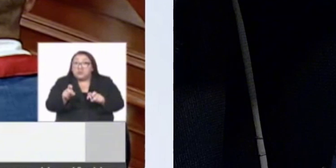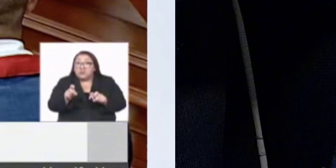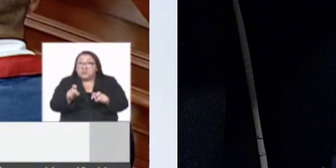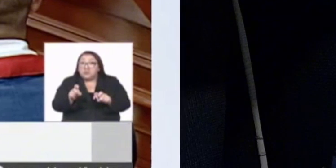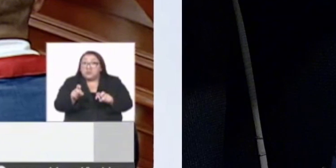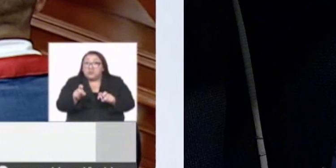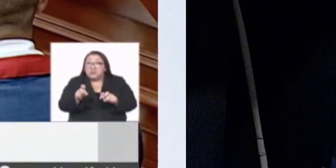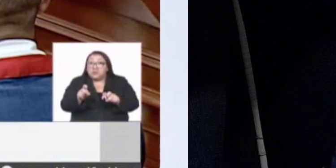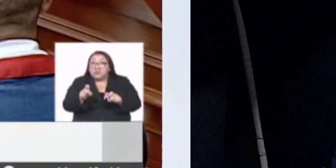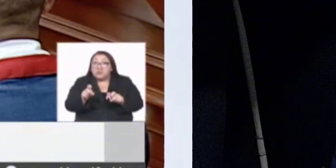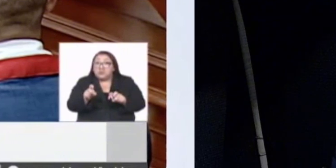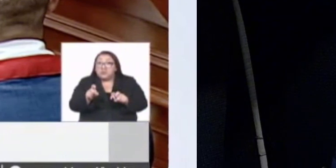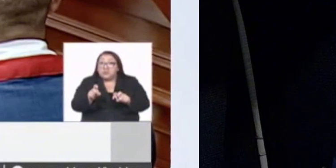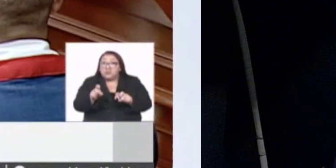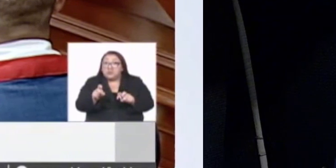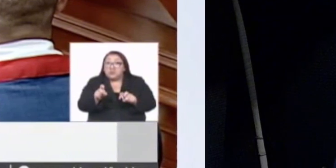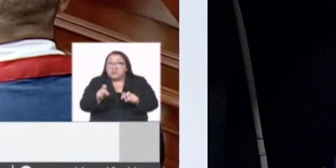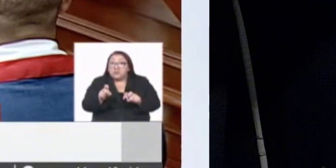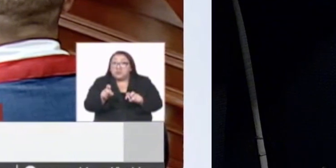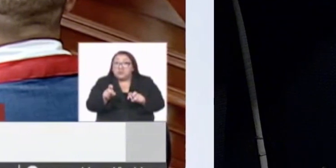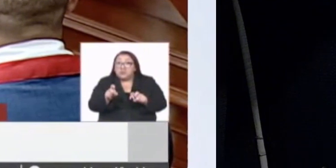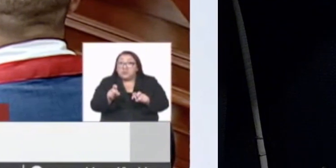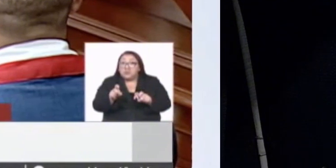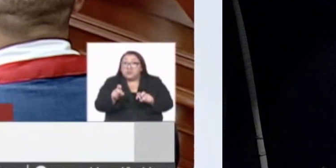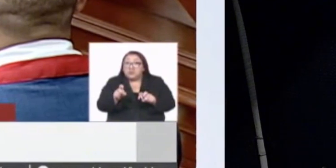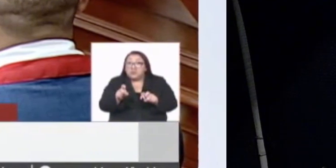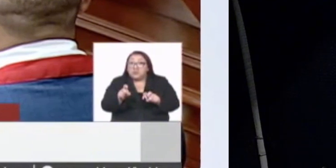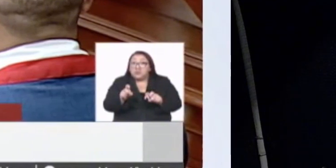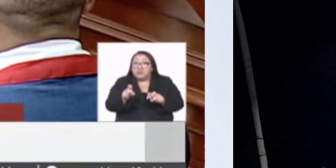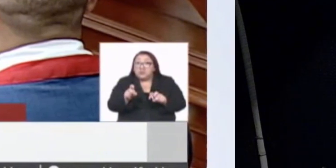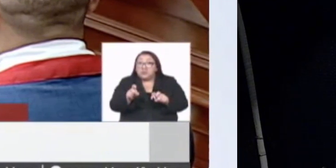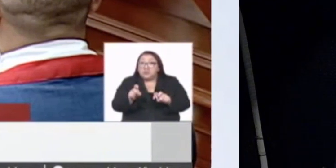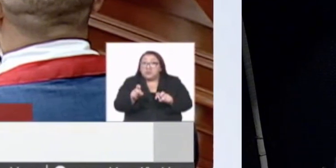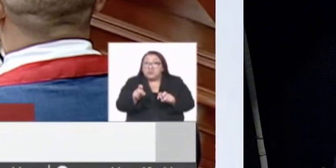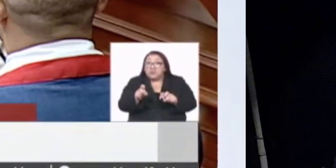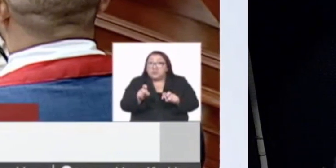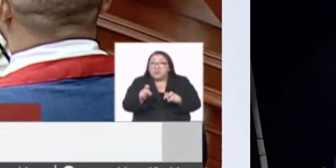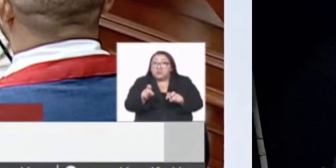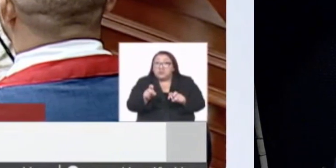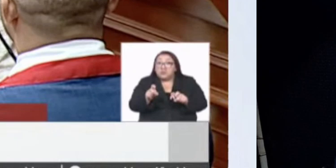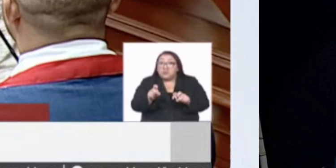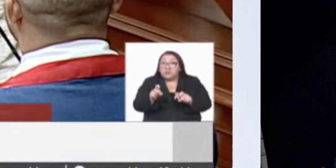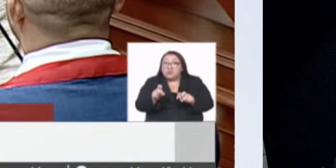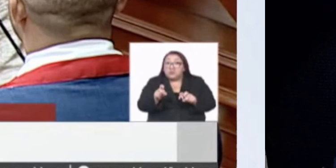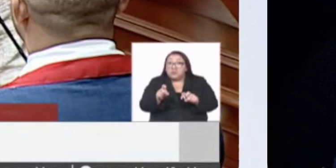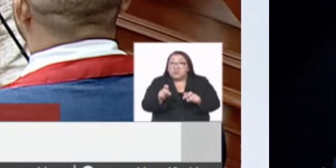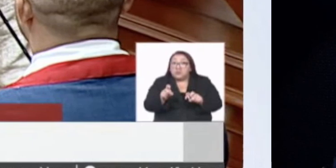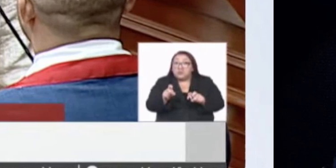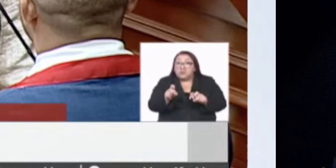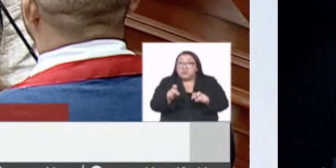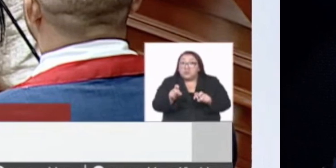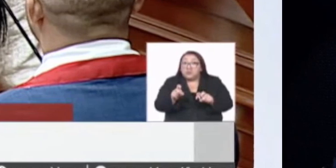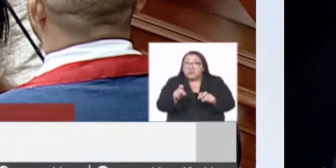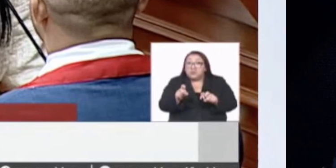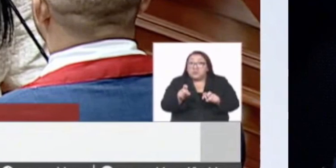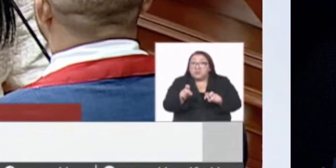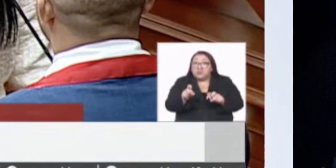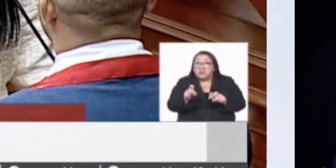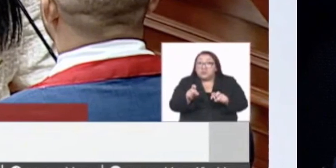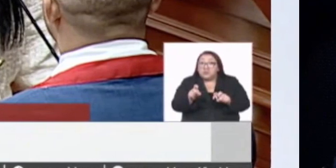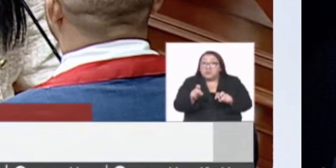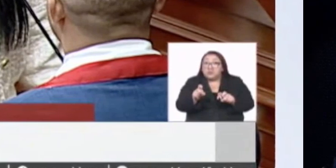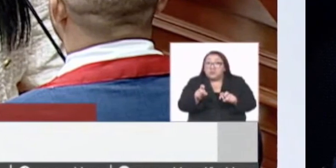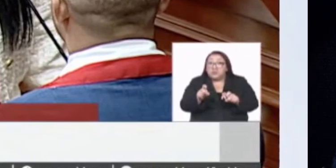como accesitaria del fallecido congresista Enrique Won. Tras esta incorporación, la bancada de Podemos